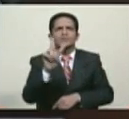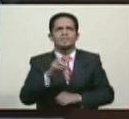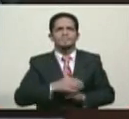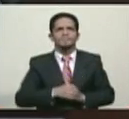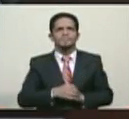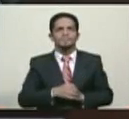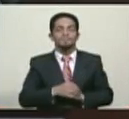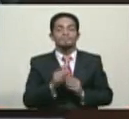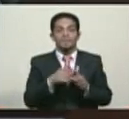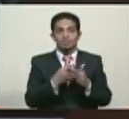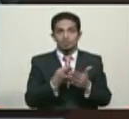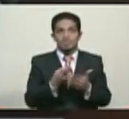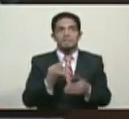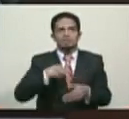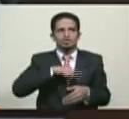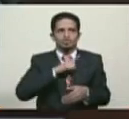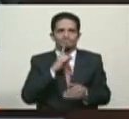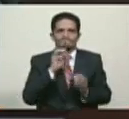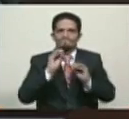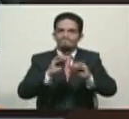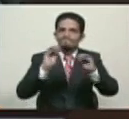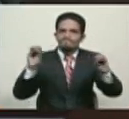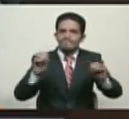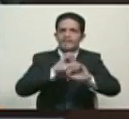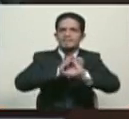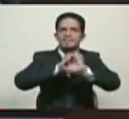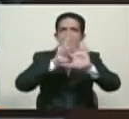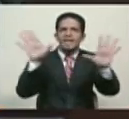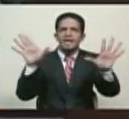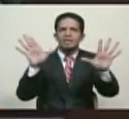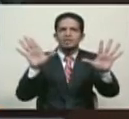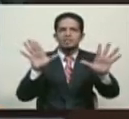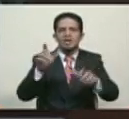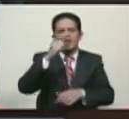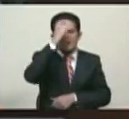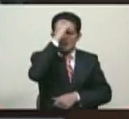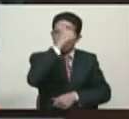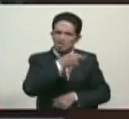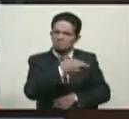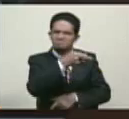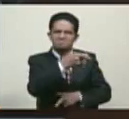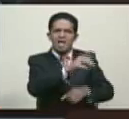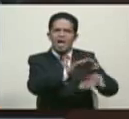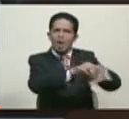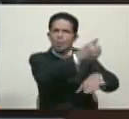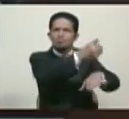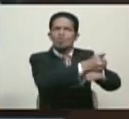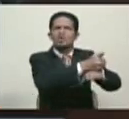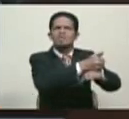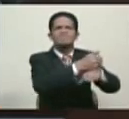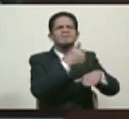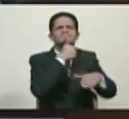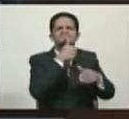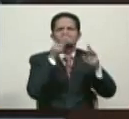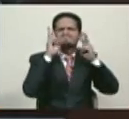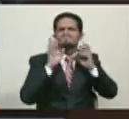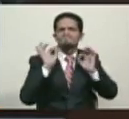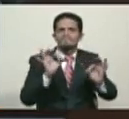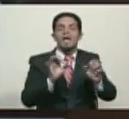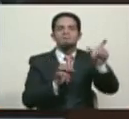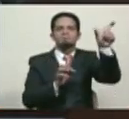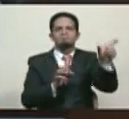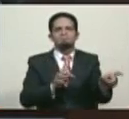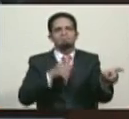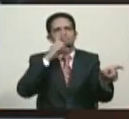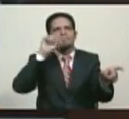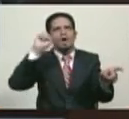sentido, dejamos absolutamente claro nuestro reconocimiento a la autoridad legítima constituida del ciudadano Nicolás Maduro